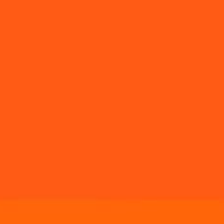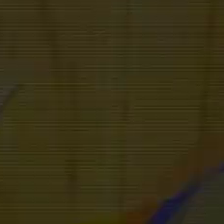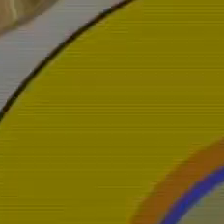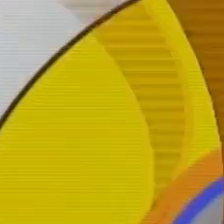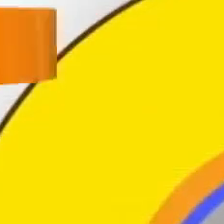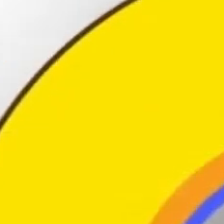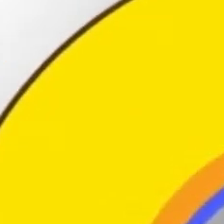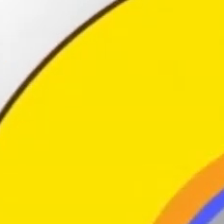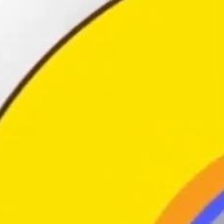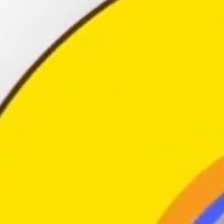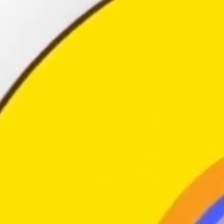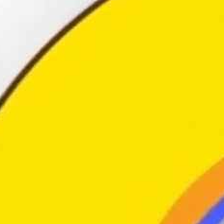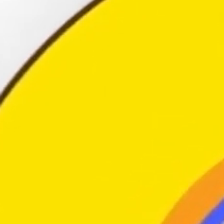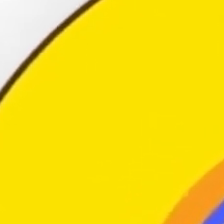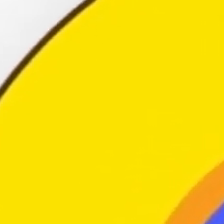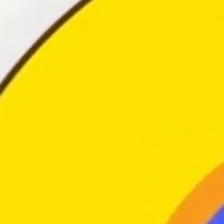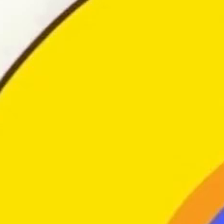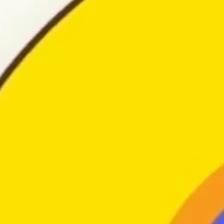bienestar.